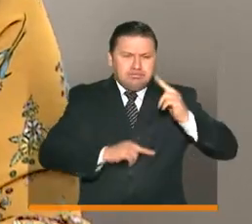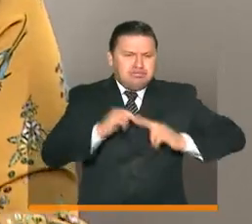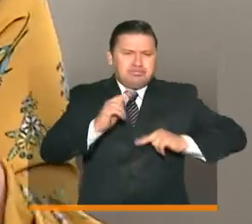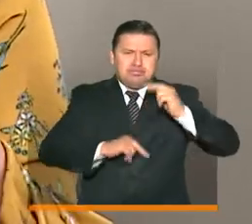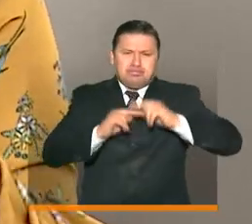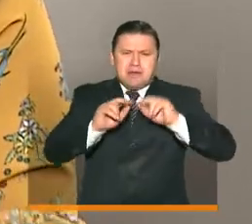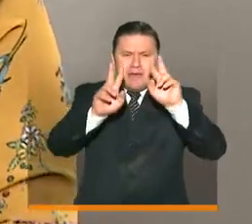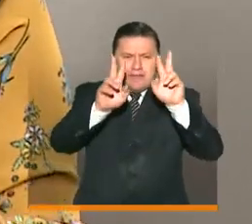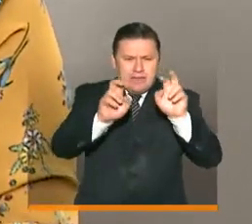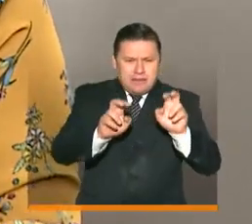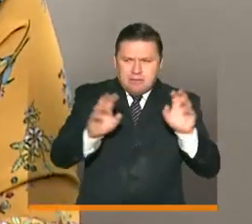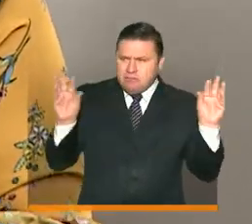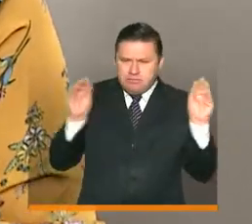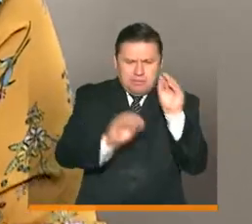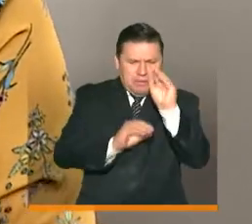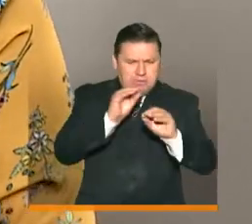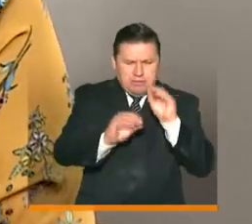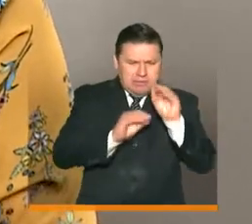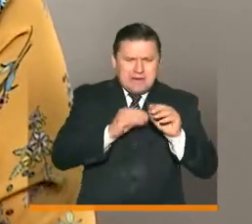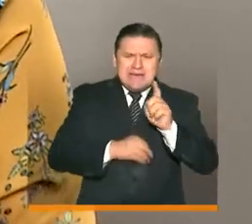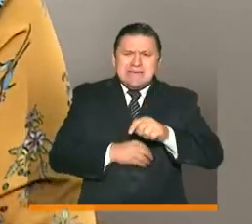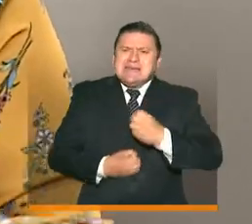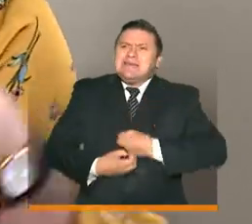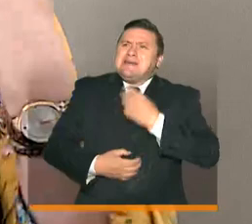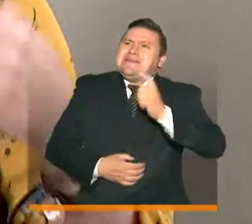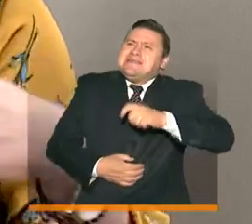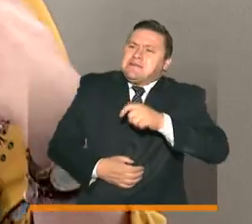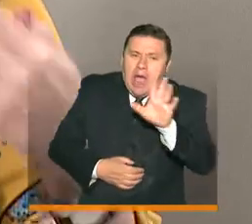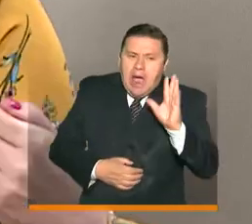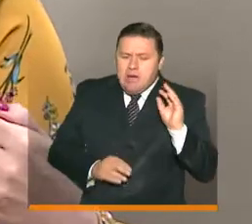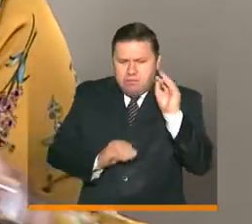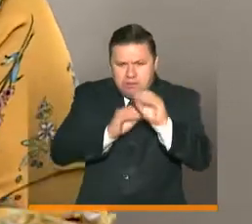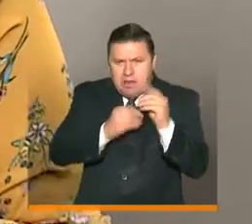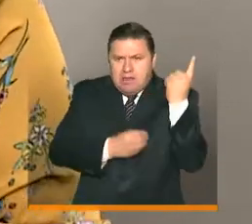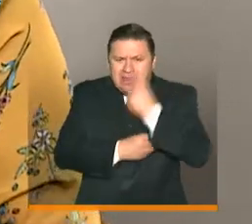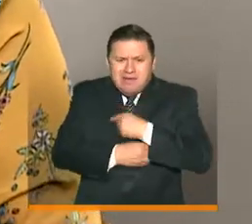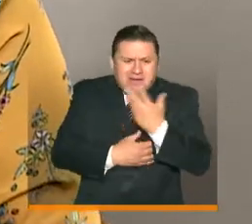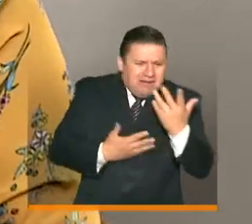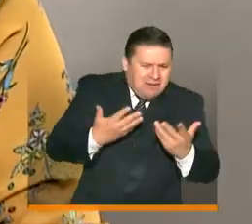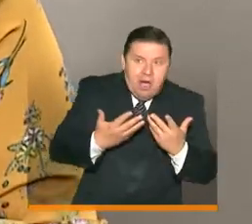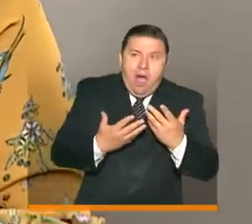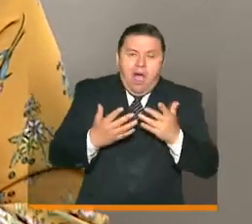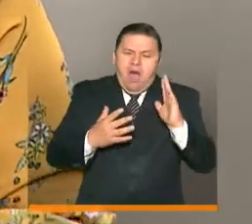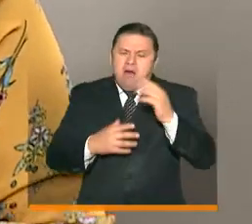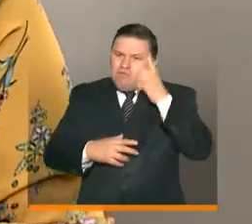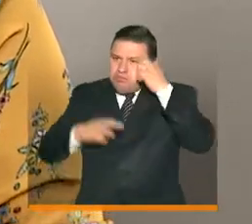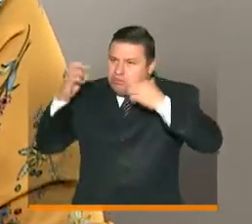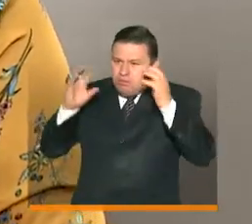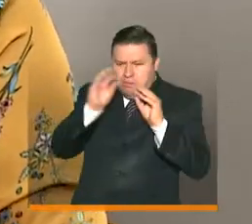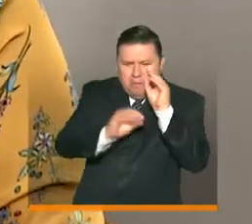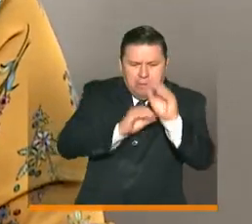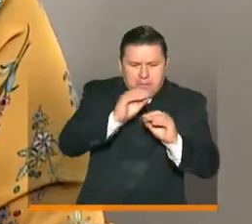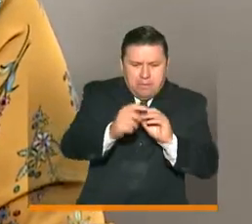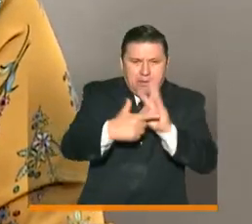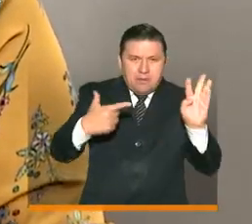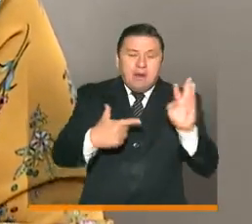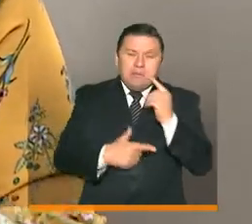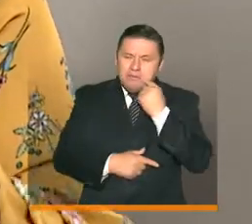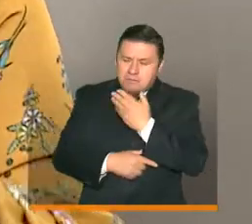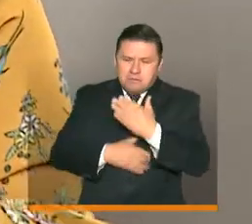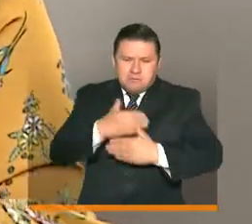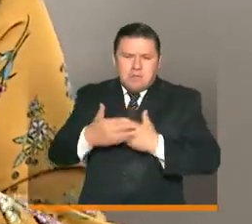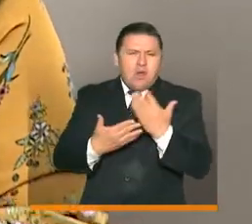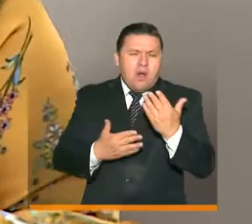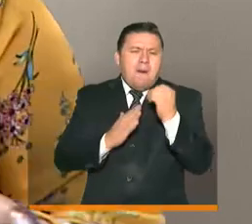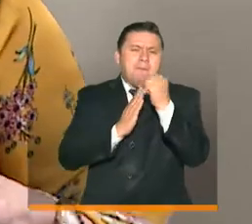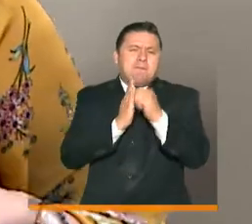esos contenidos y esas necesidades que ellos habían expresado para el día a día de su quehacer académico. Ahora, pues más adelante, presidente, miraremos